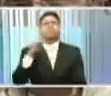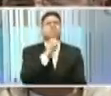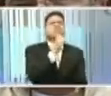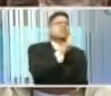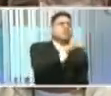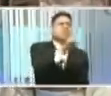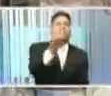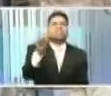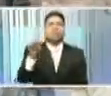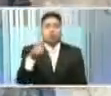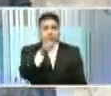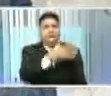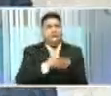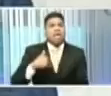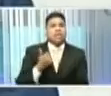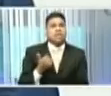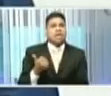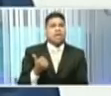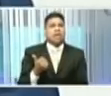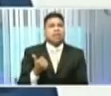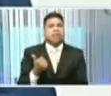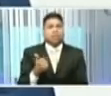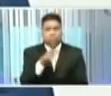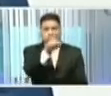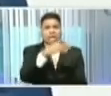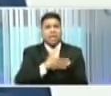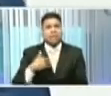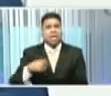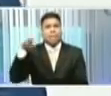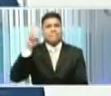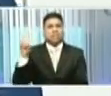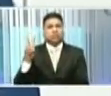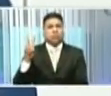¿Ustedes quieren que el país se vaya por la vía de la violencia?